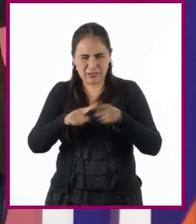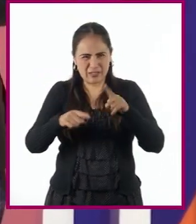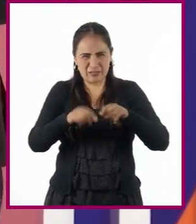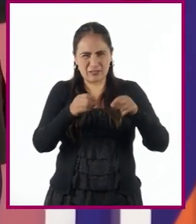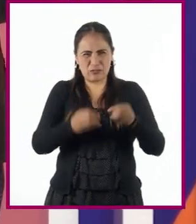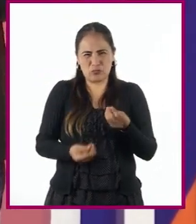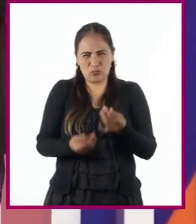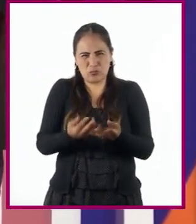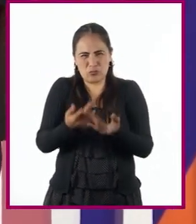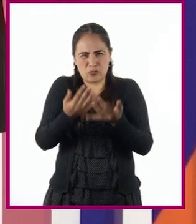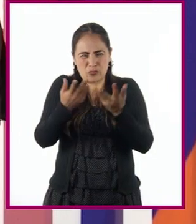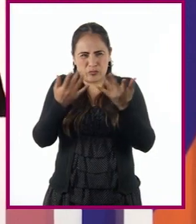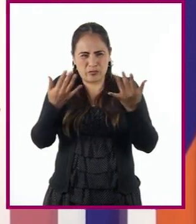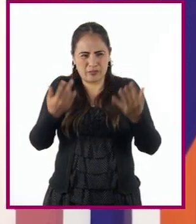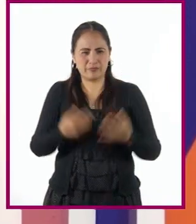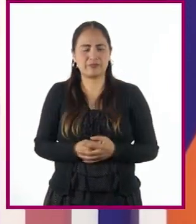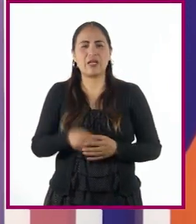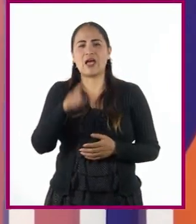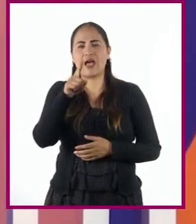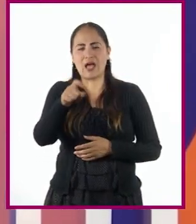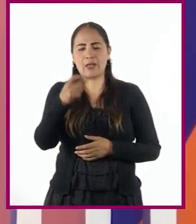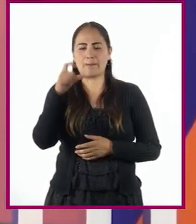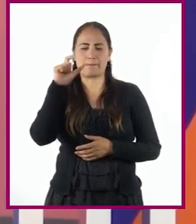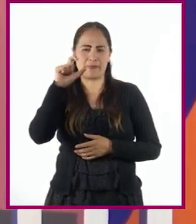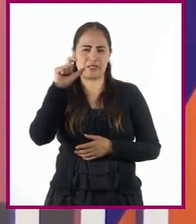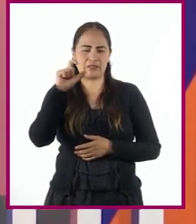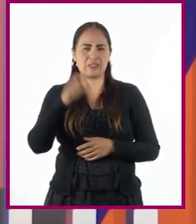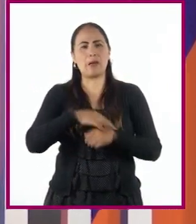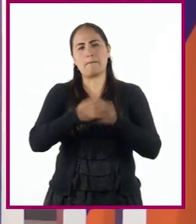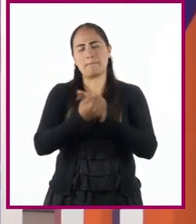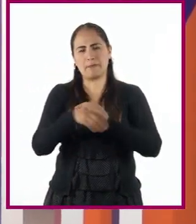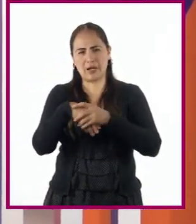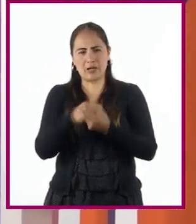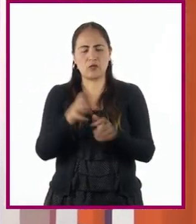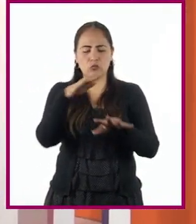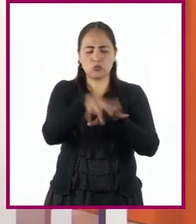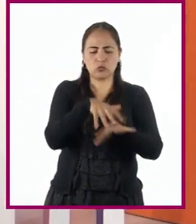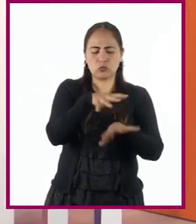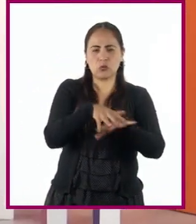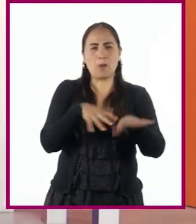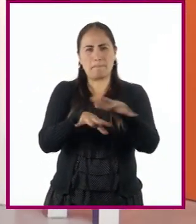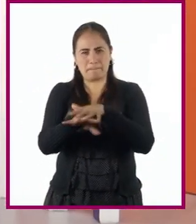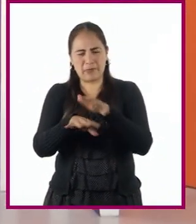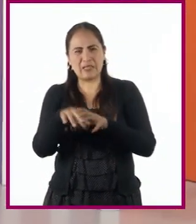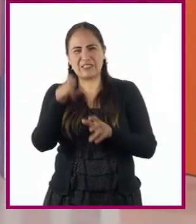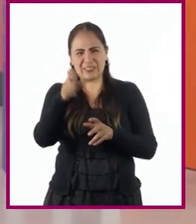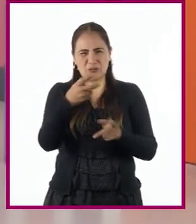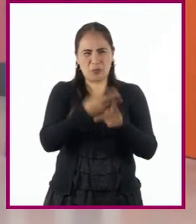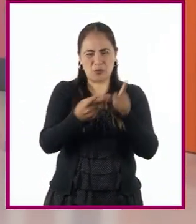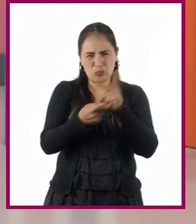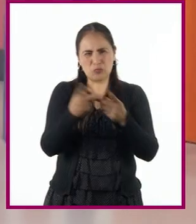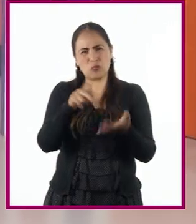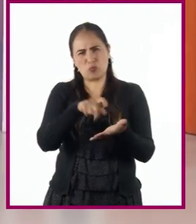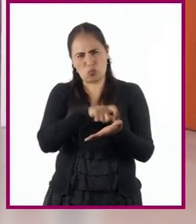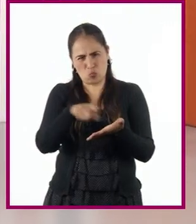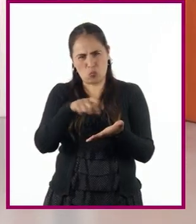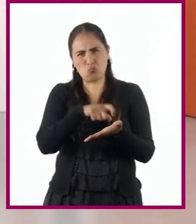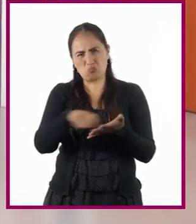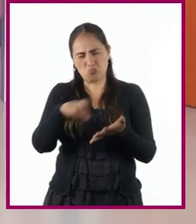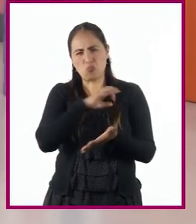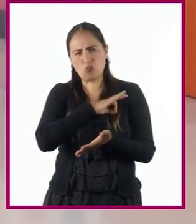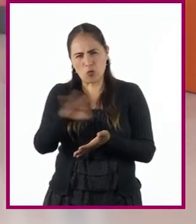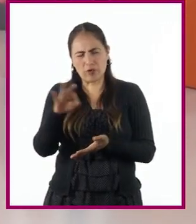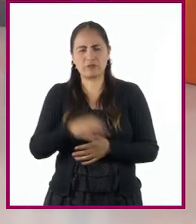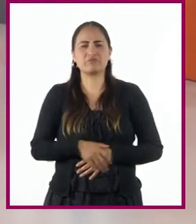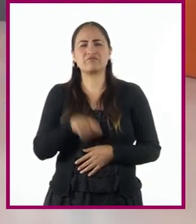baño efervescentes que se pueden utilizar para manos o pies. Estos productos se pueden encontrar comercialmente ya que se